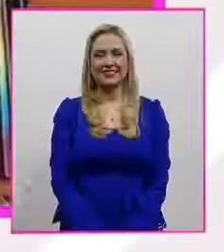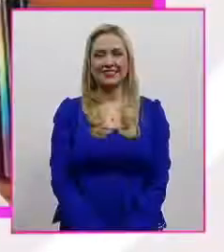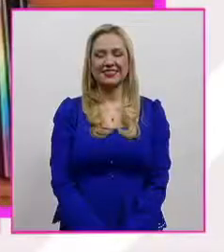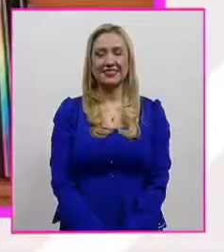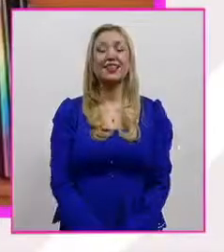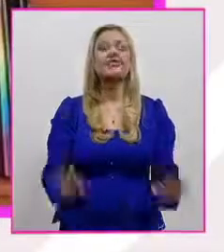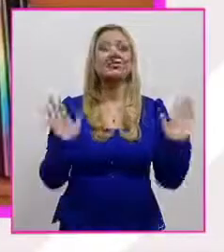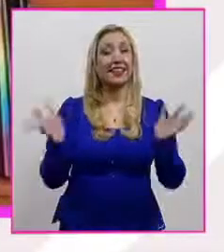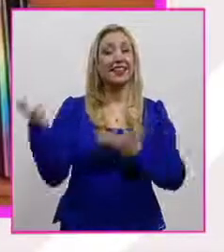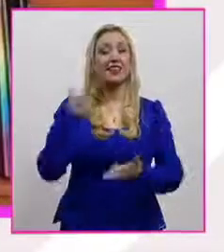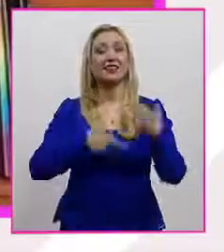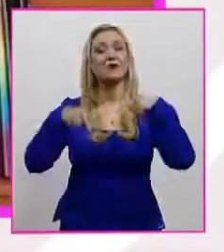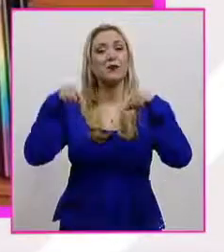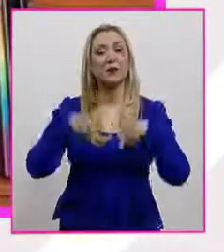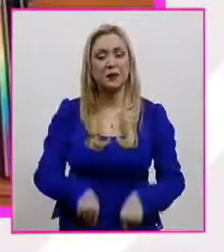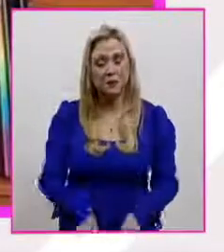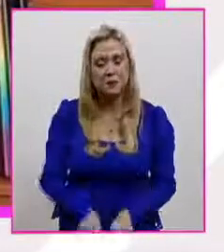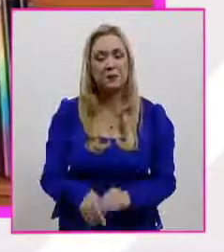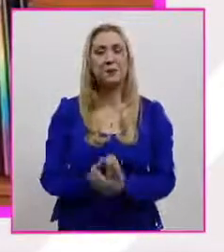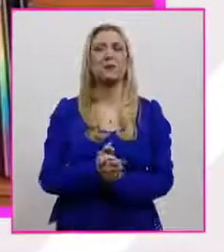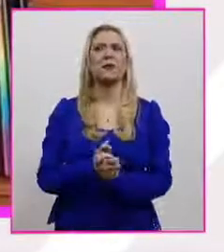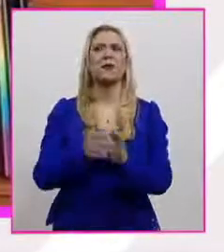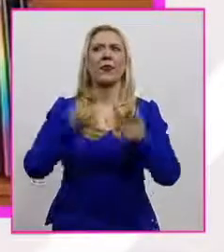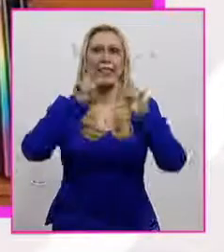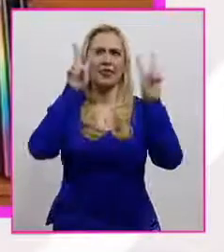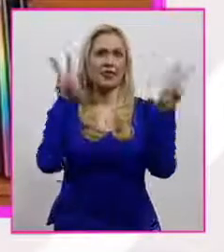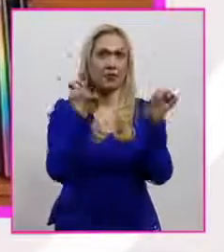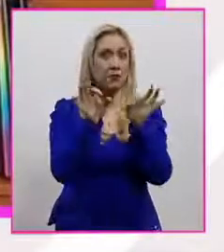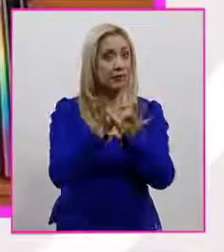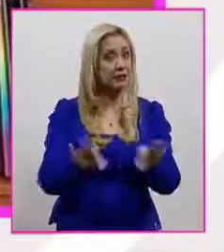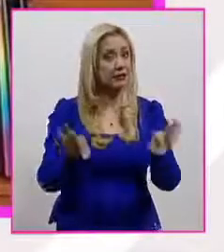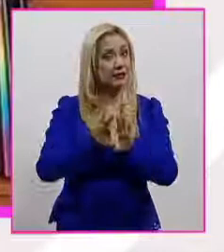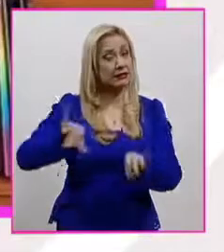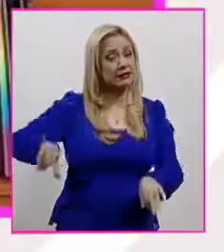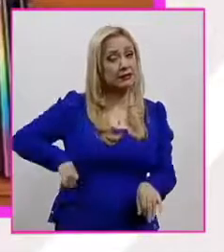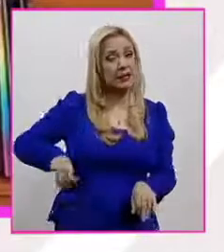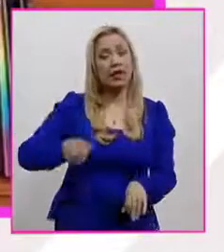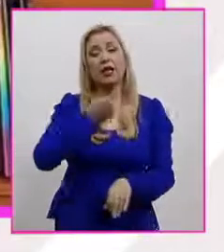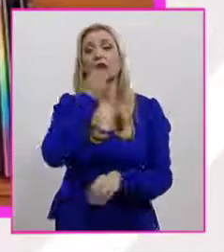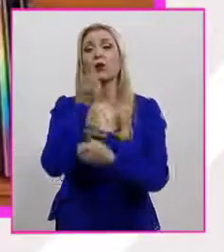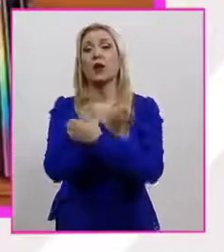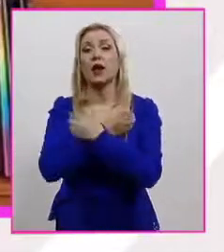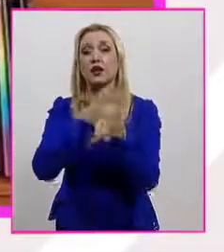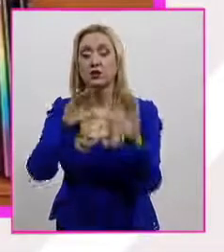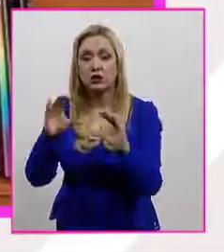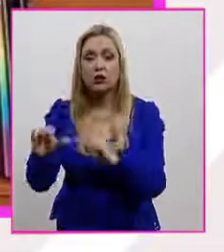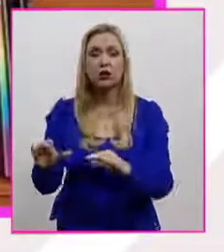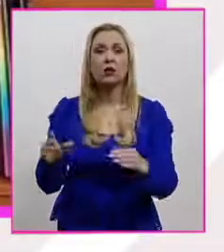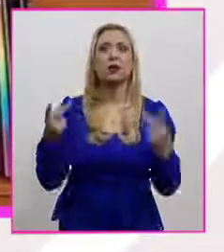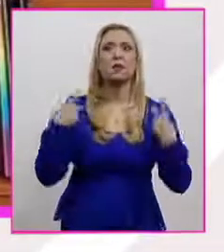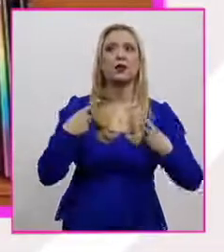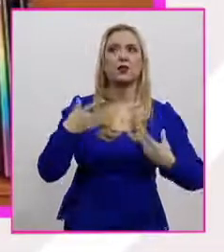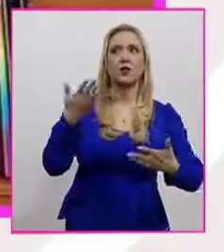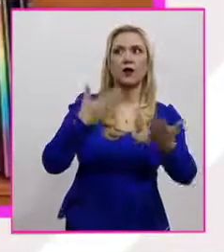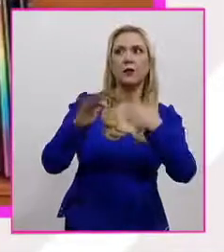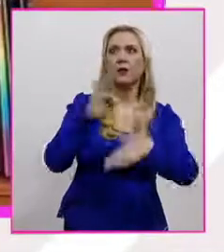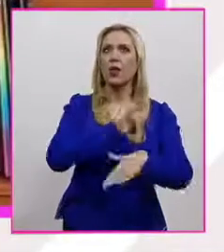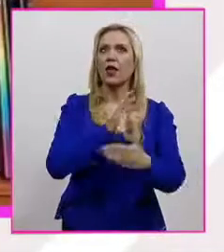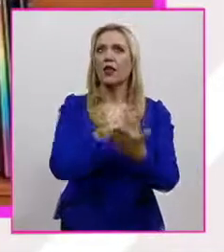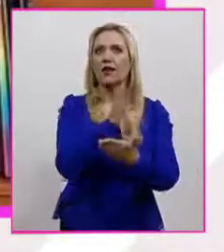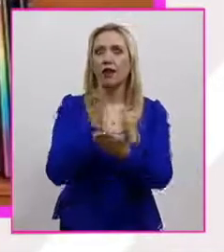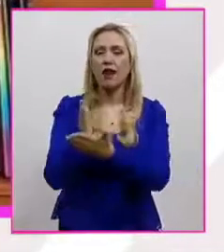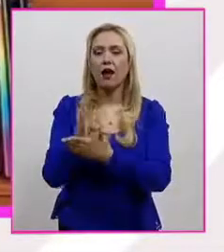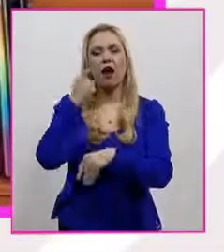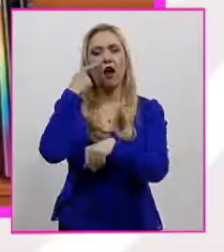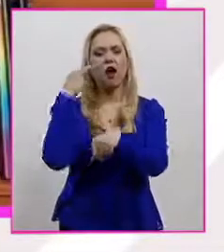Pues ya estamos de vuelta aquí en Espacio Diverso y estamos hablando sobre educación, movilidad social y racismo. Voy a hacer una cita del Centro de